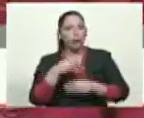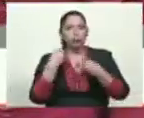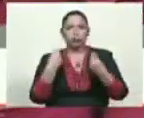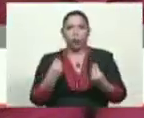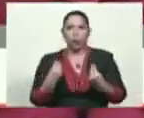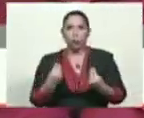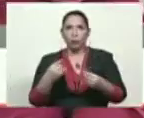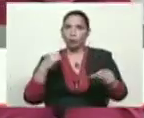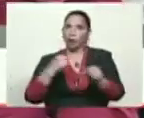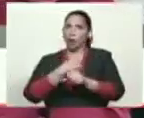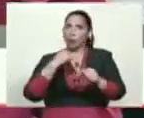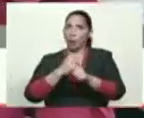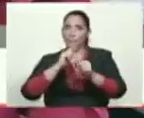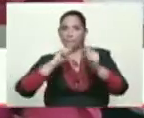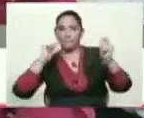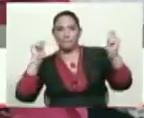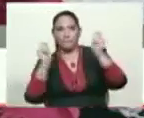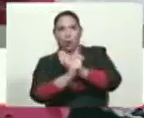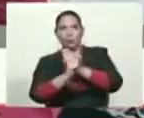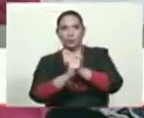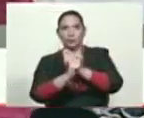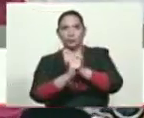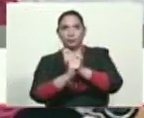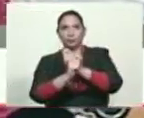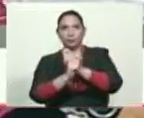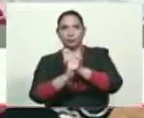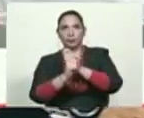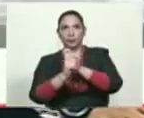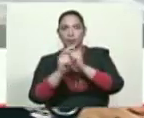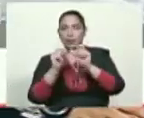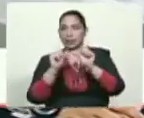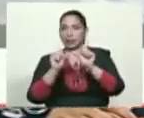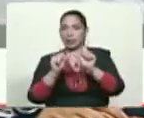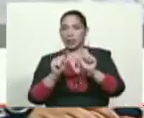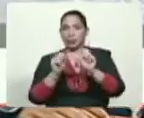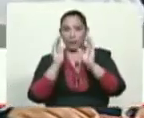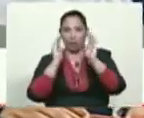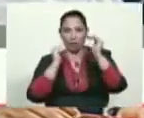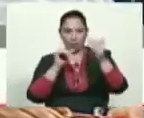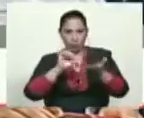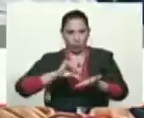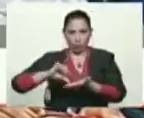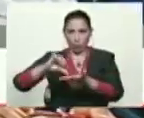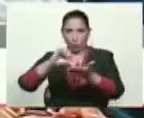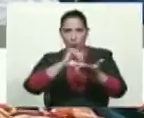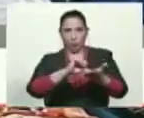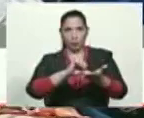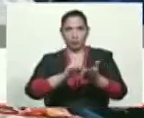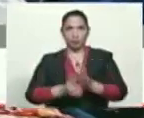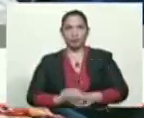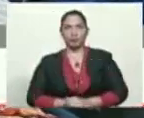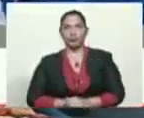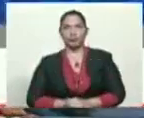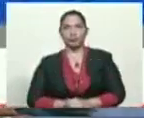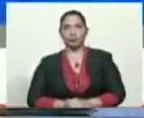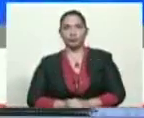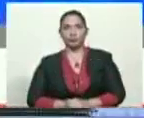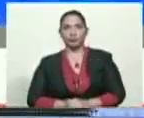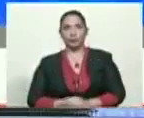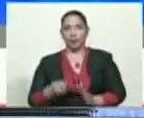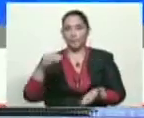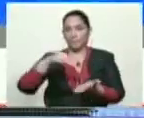labor de transformación en las siguientes ciudades atención oído en